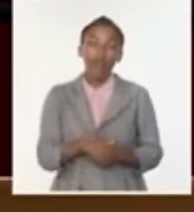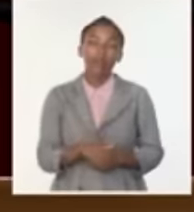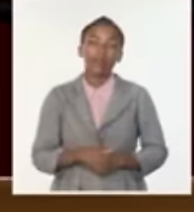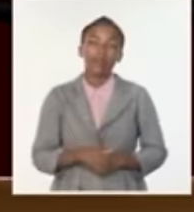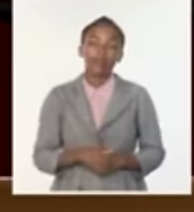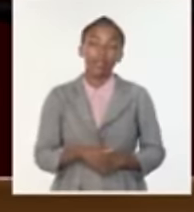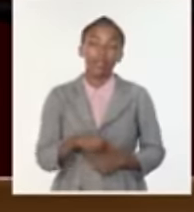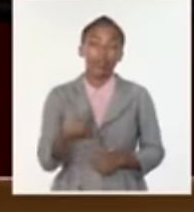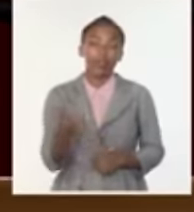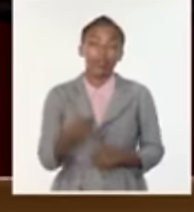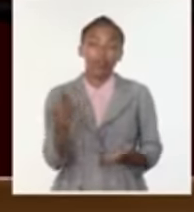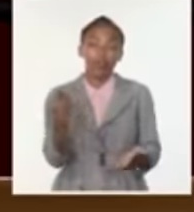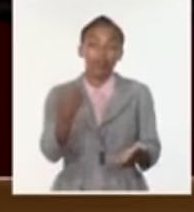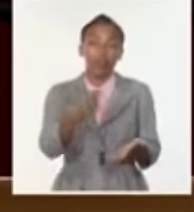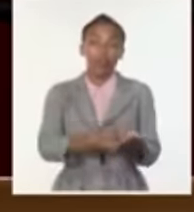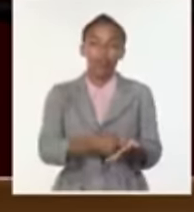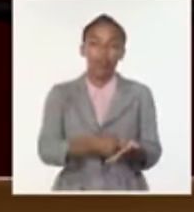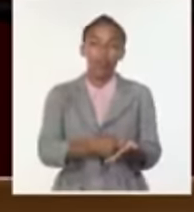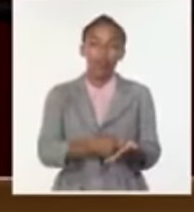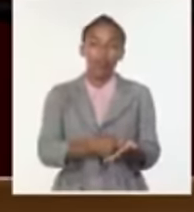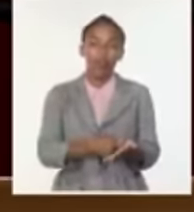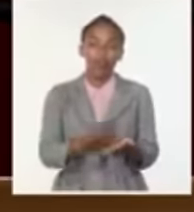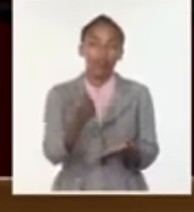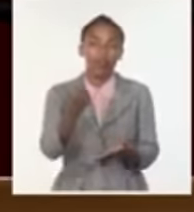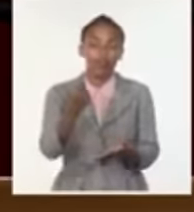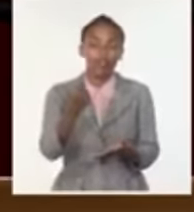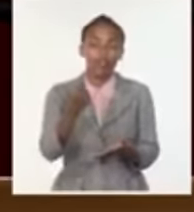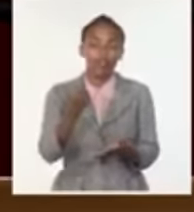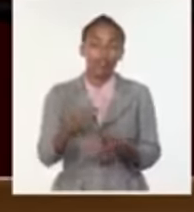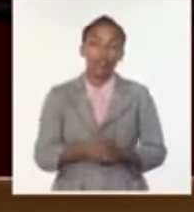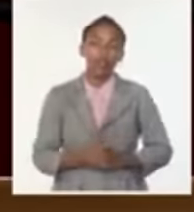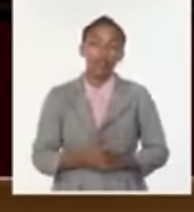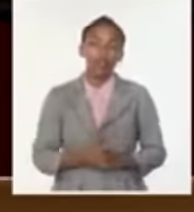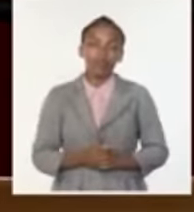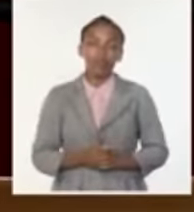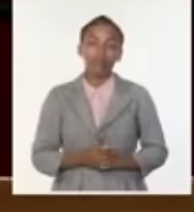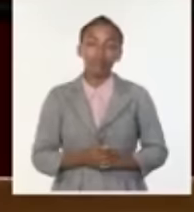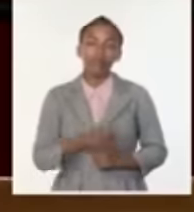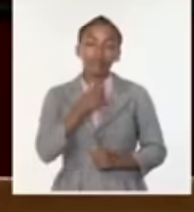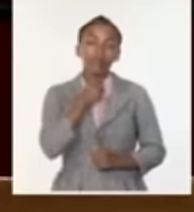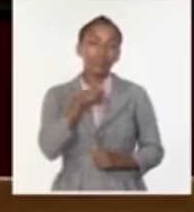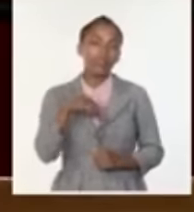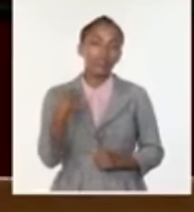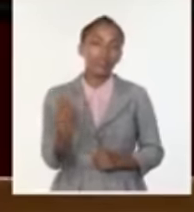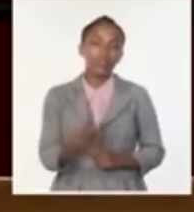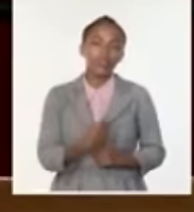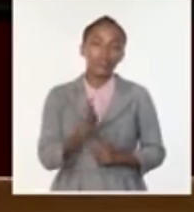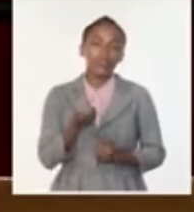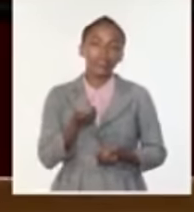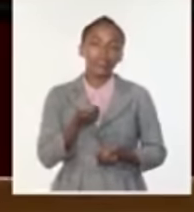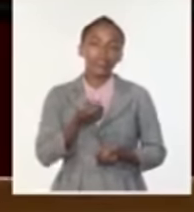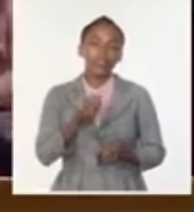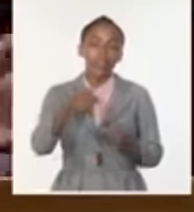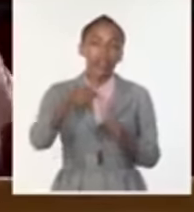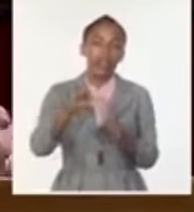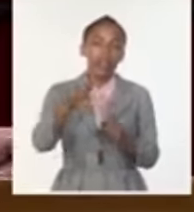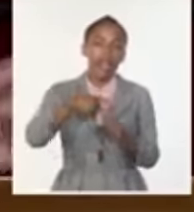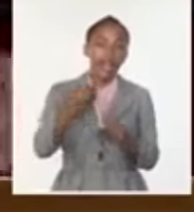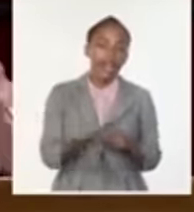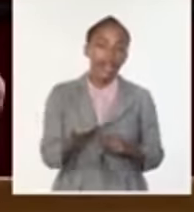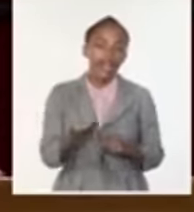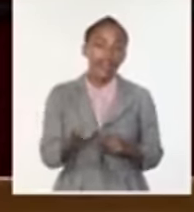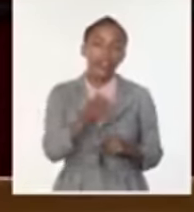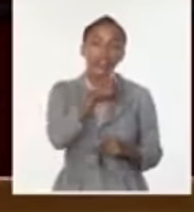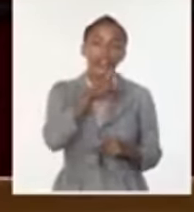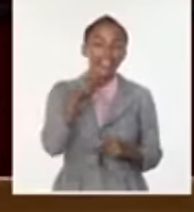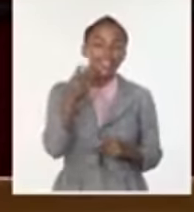Y quiero decir, y vuelvo atrás, cuando nosotros decimos que un litro de aceite vale 900, después que yo veo